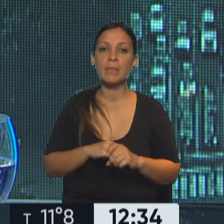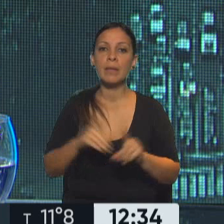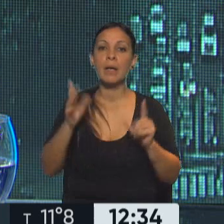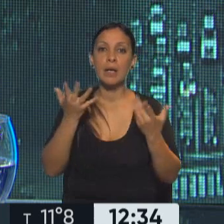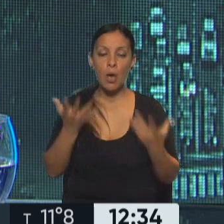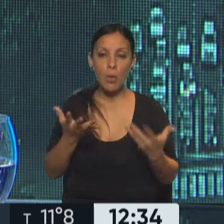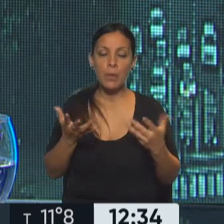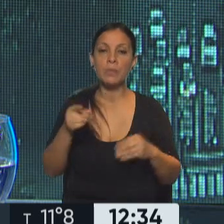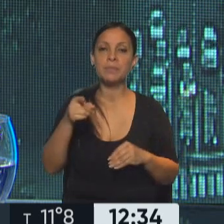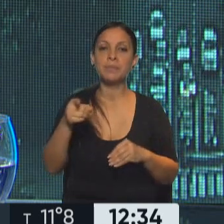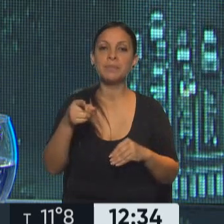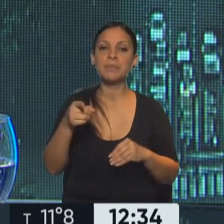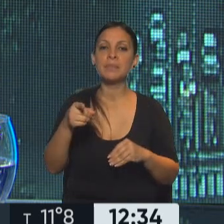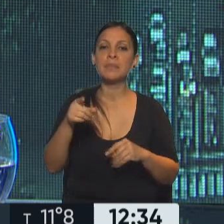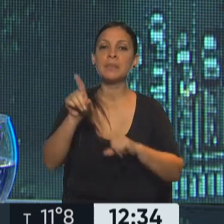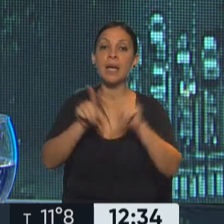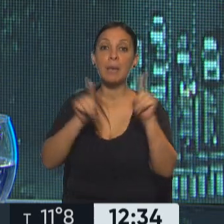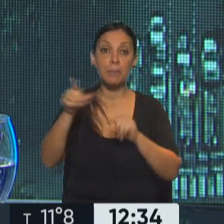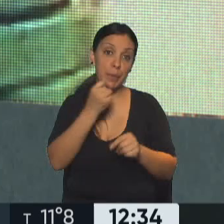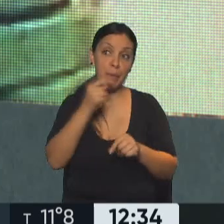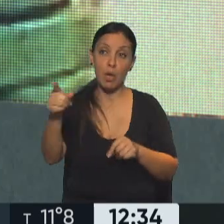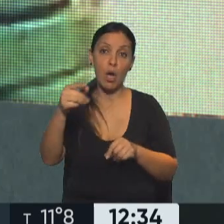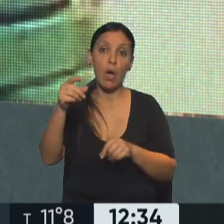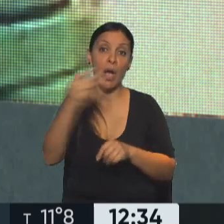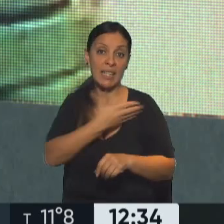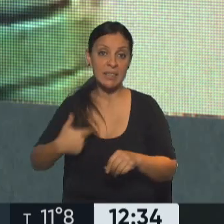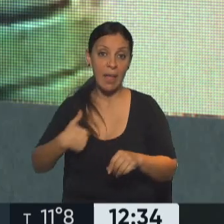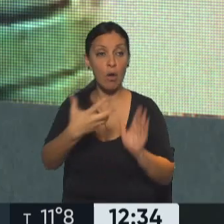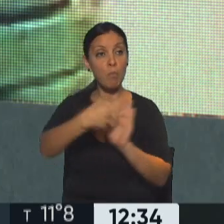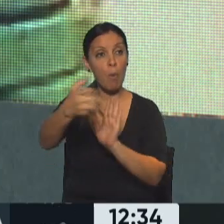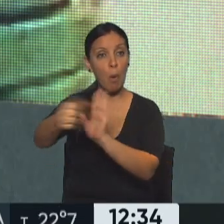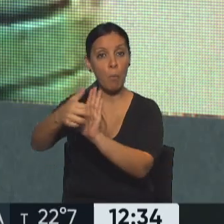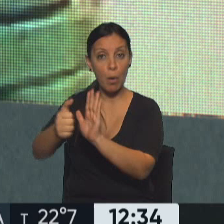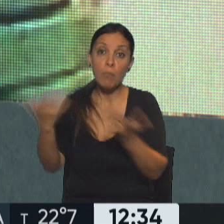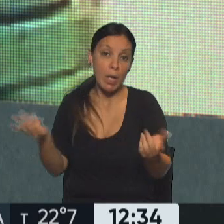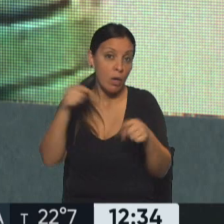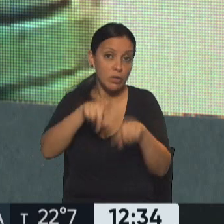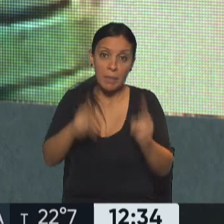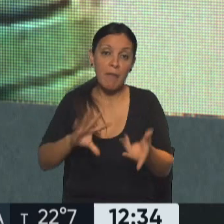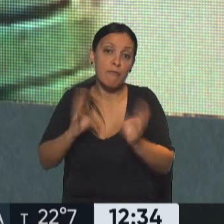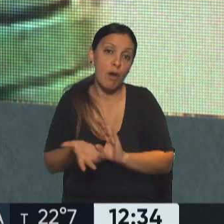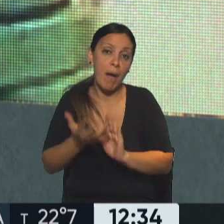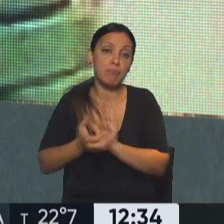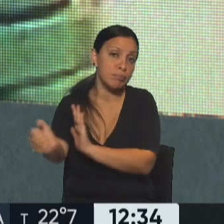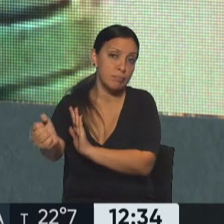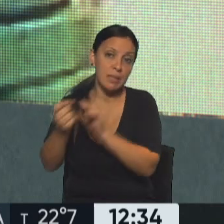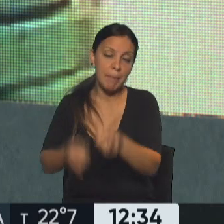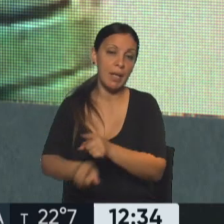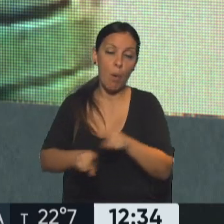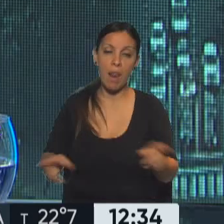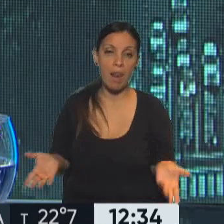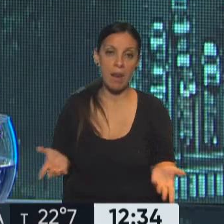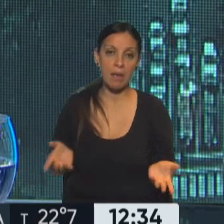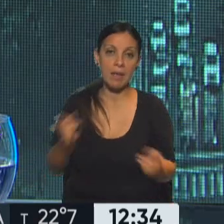serie de contribuciones. Claro. Sí, por supuesto. Bueno, esta es una contribución fundamental, ¿no es verdad? Esto no es